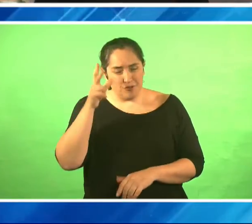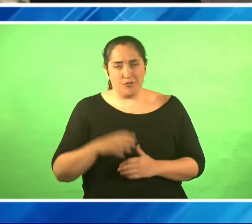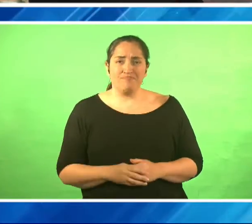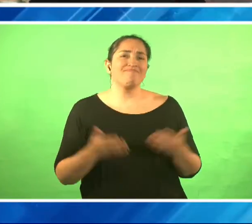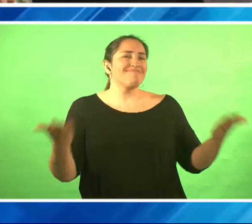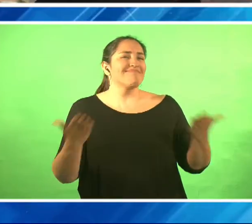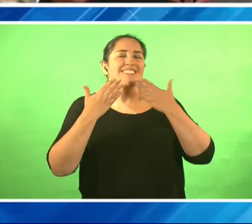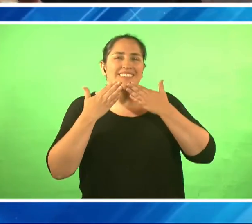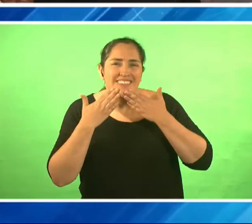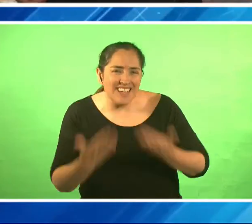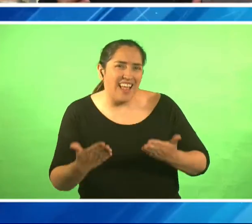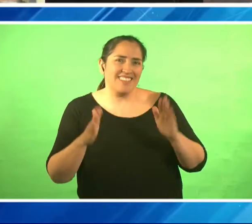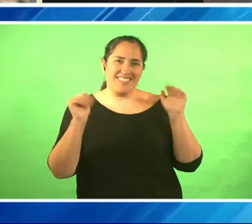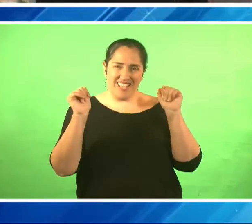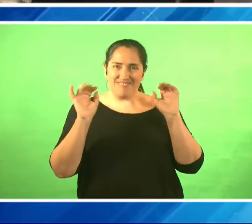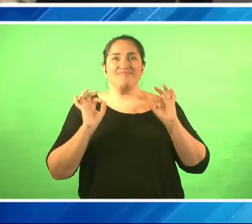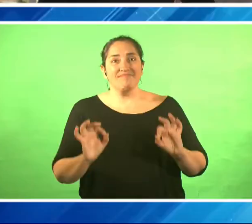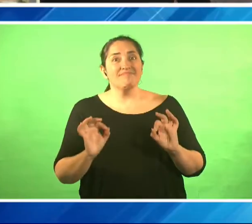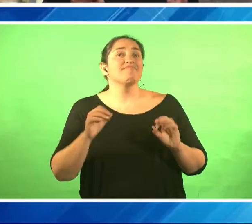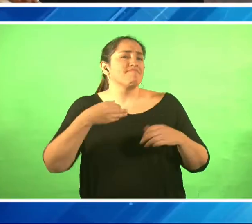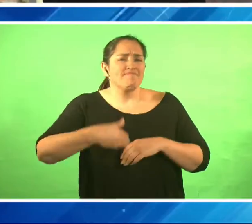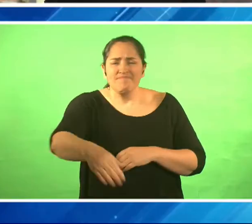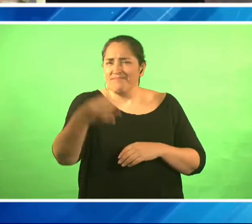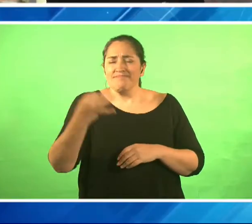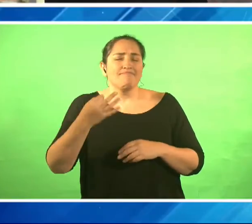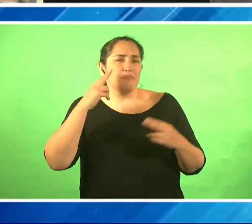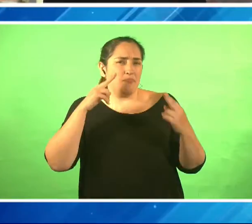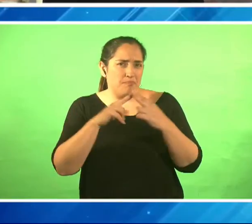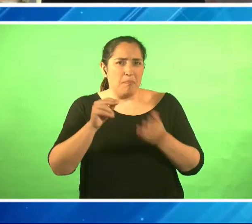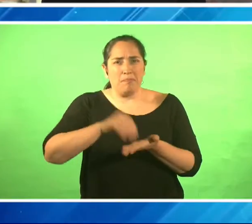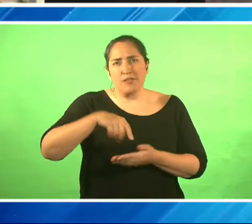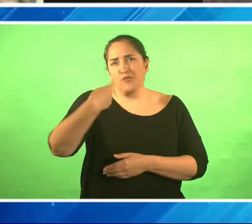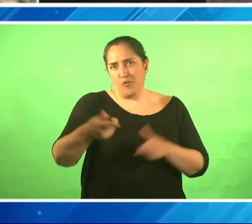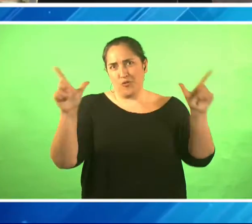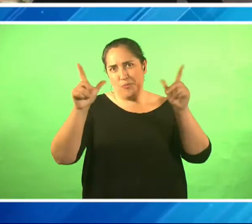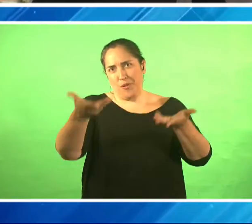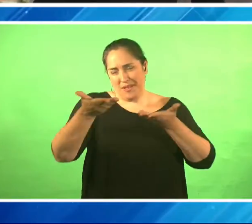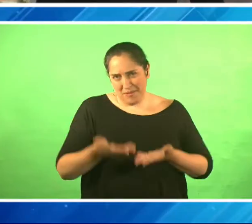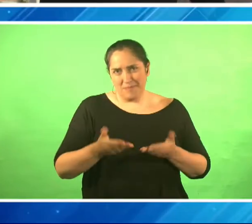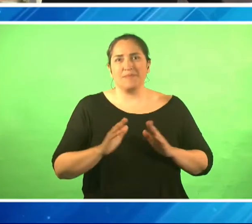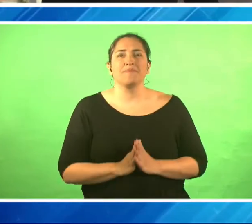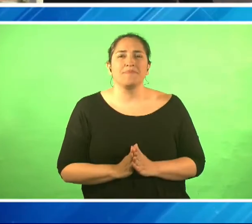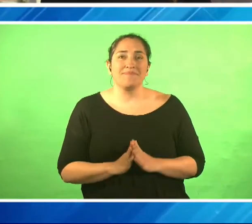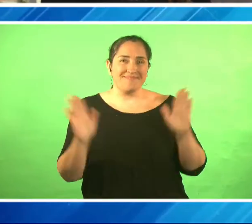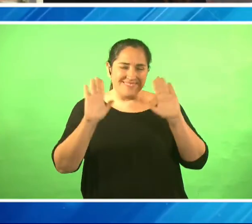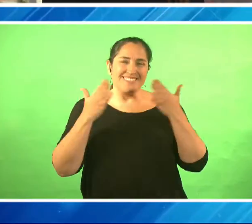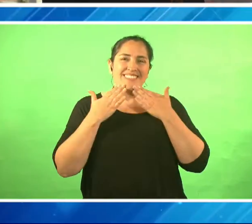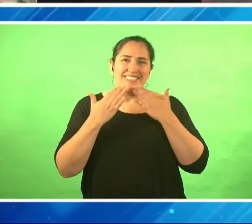más, te despedimos y nos estamos viendo seguramente en algún otro programa. Gracias, hasta luego, chau